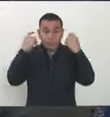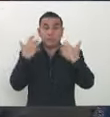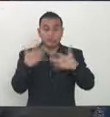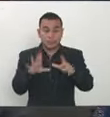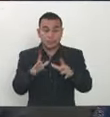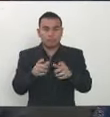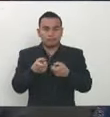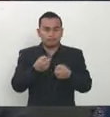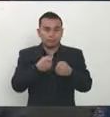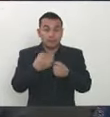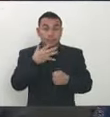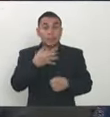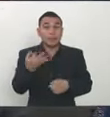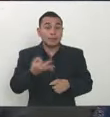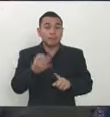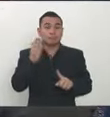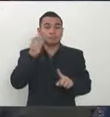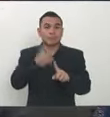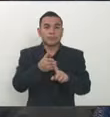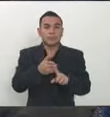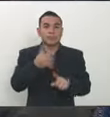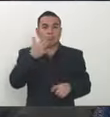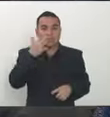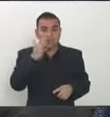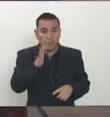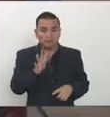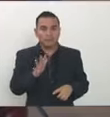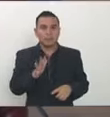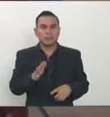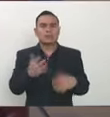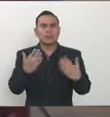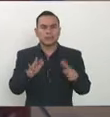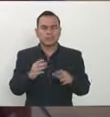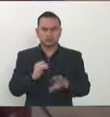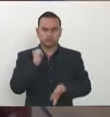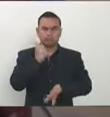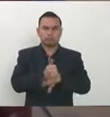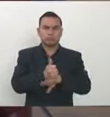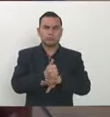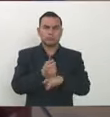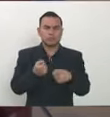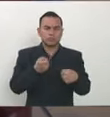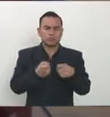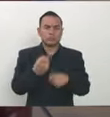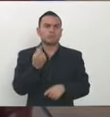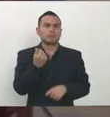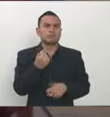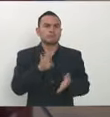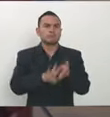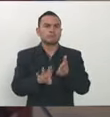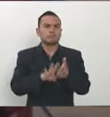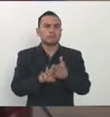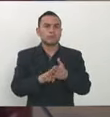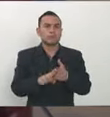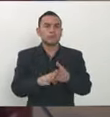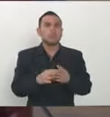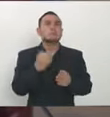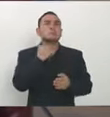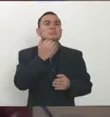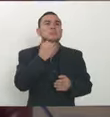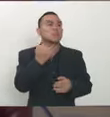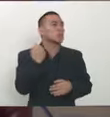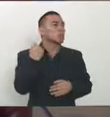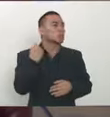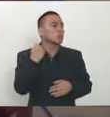más enfático, ya que hemos recibido denuncias de que, aunque hemos establecido un control de precios, el precio lo están evadiendo incluso empresas